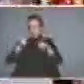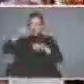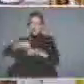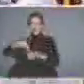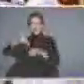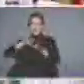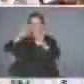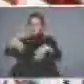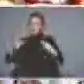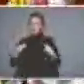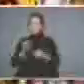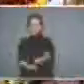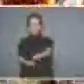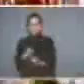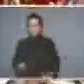puro sin